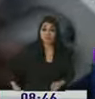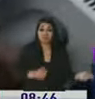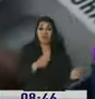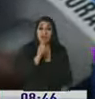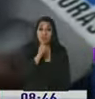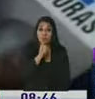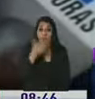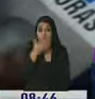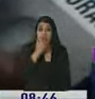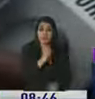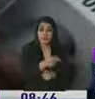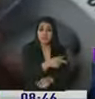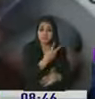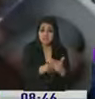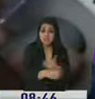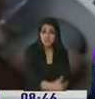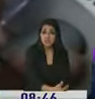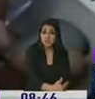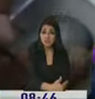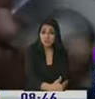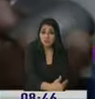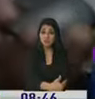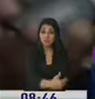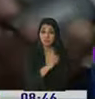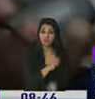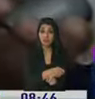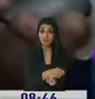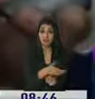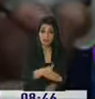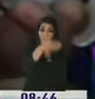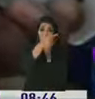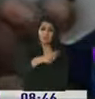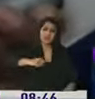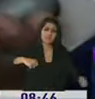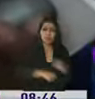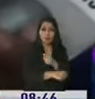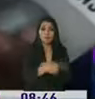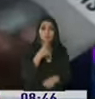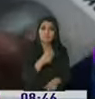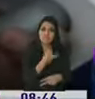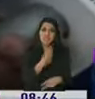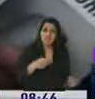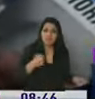hijos. A la niña, tengo una niña que tiene una hernia bien, bien grandecita, me le pegó en el estómago.